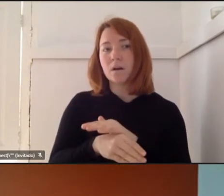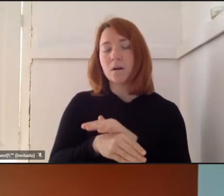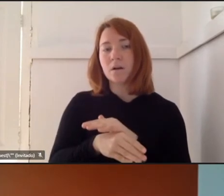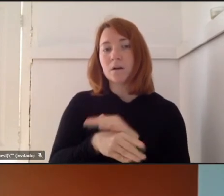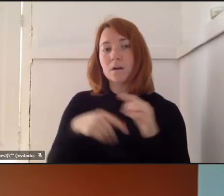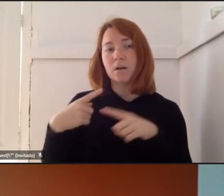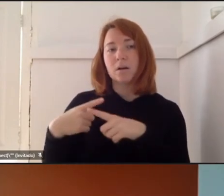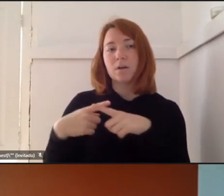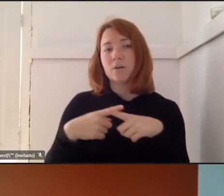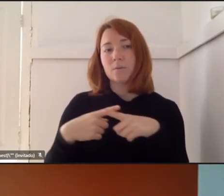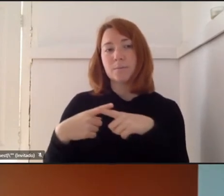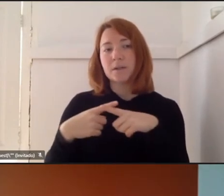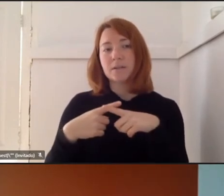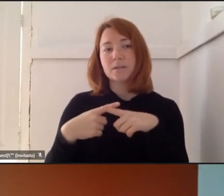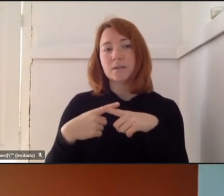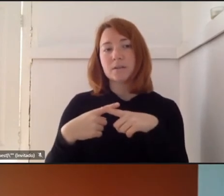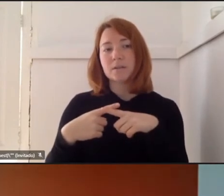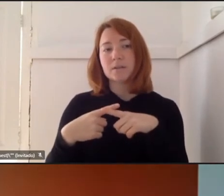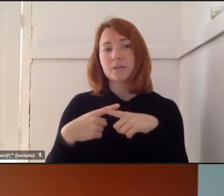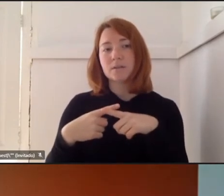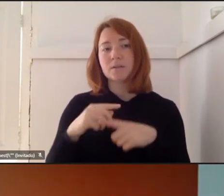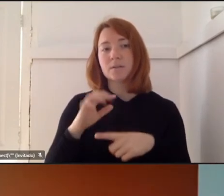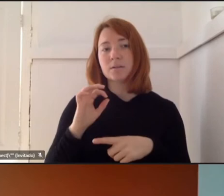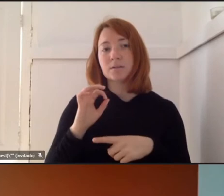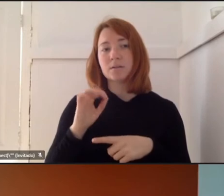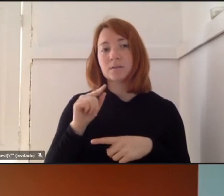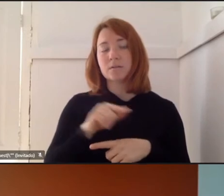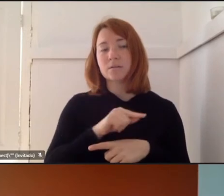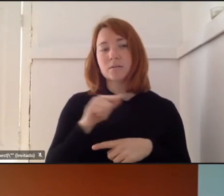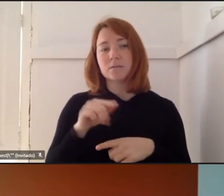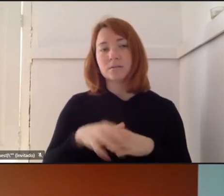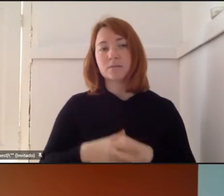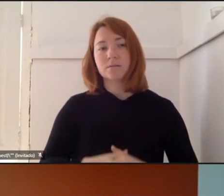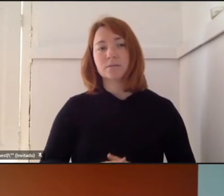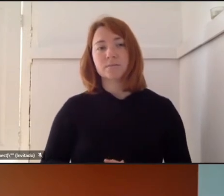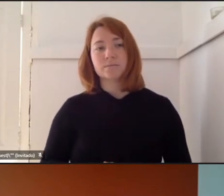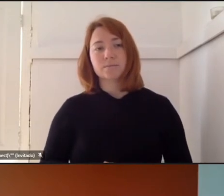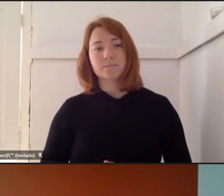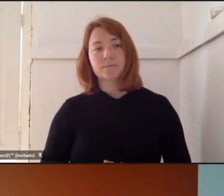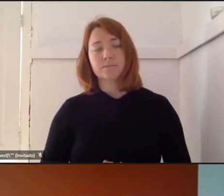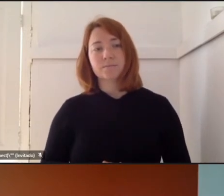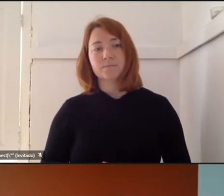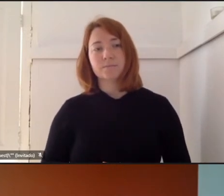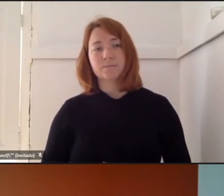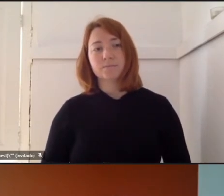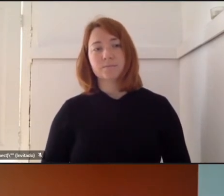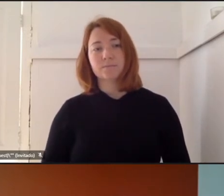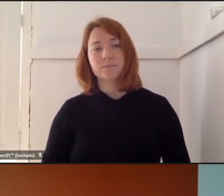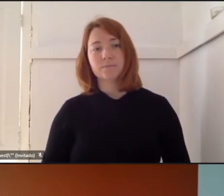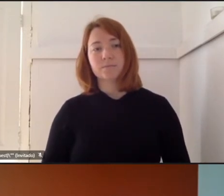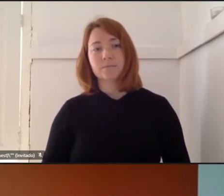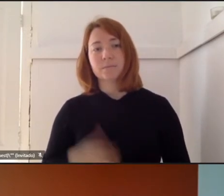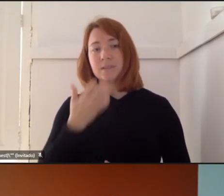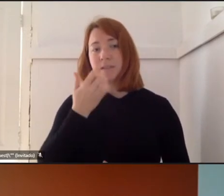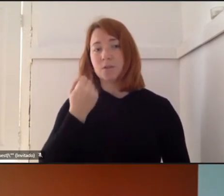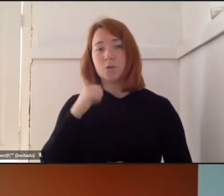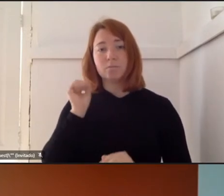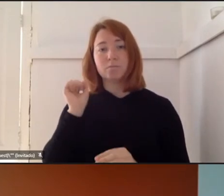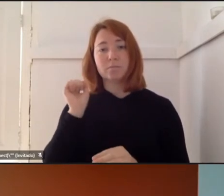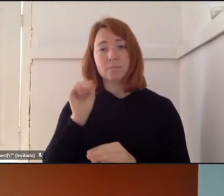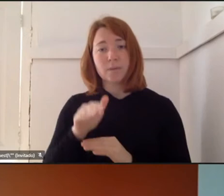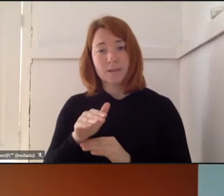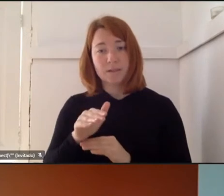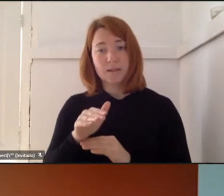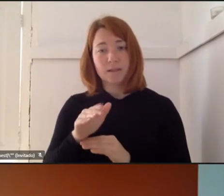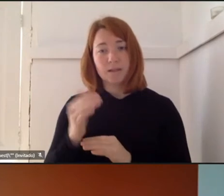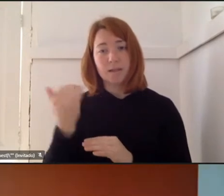compartir esa presentación? Sí, la presentación ya está. Yo os la mandé, pero si no la vuelvo